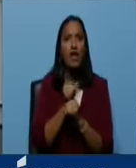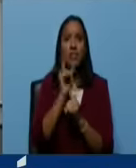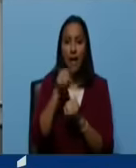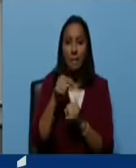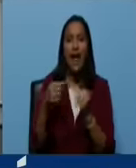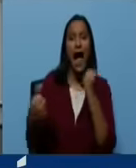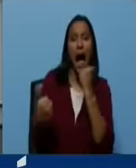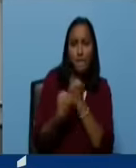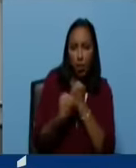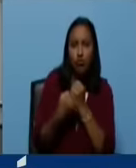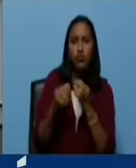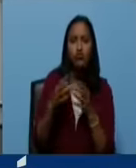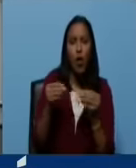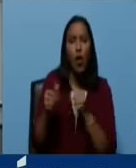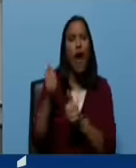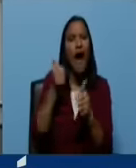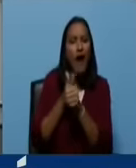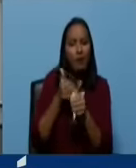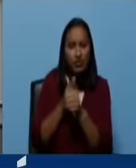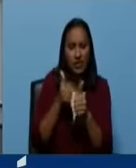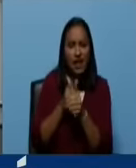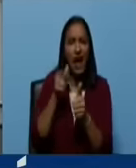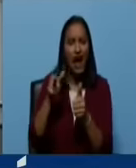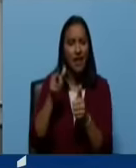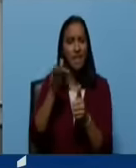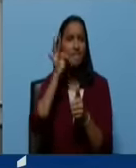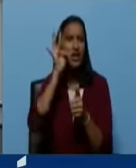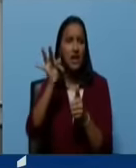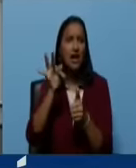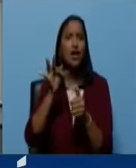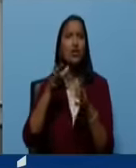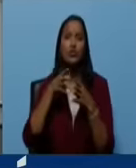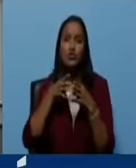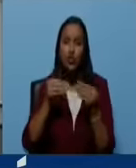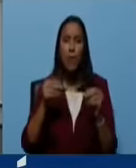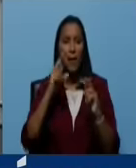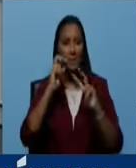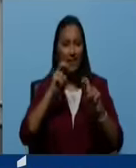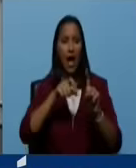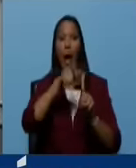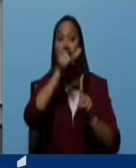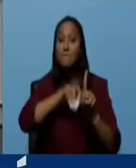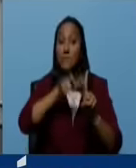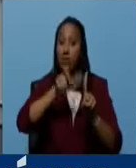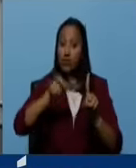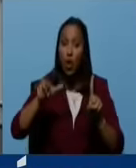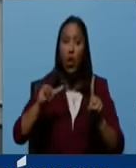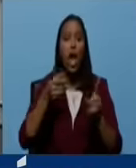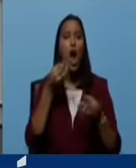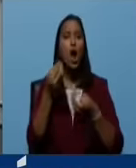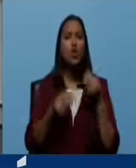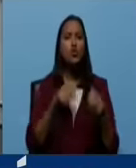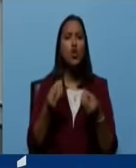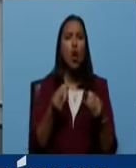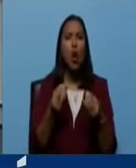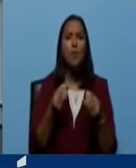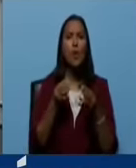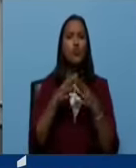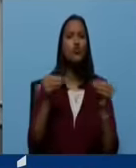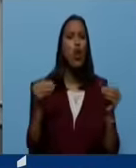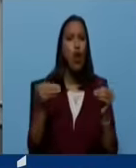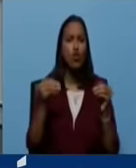auxiliares, se están identificando los servidores, los usuarios, el modus operandi, así como las páginas